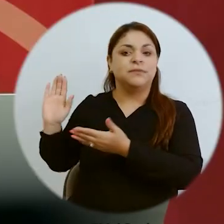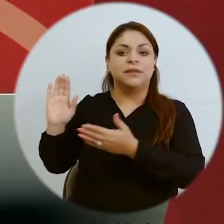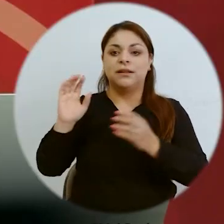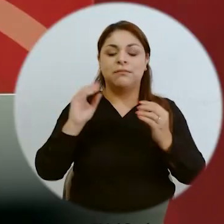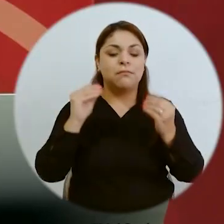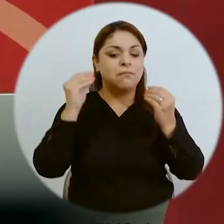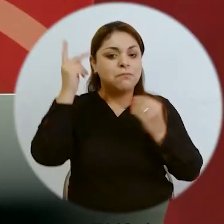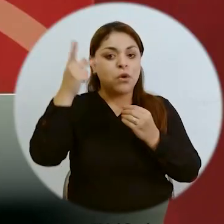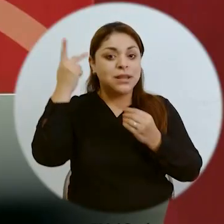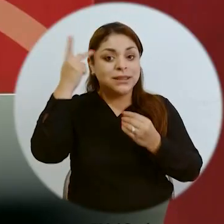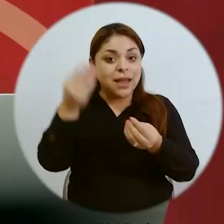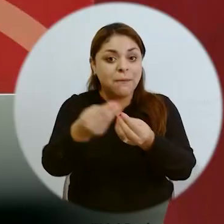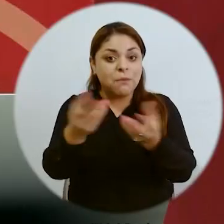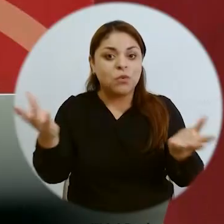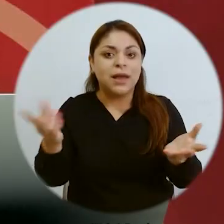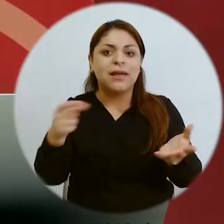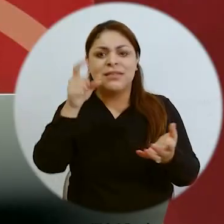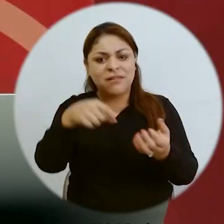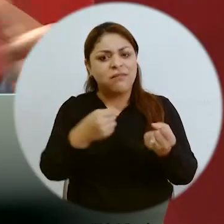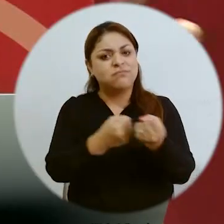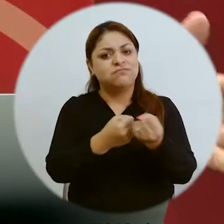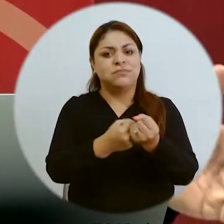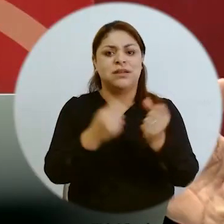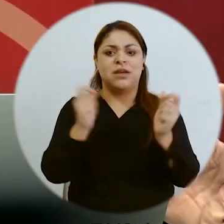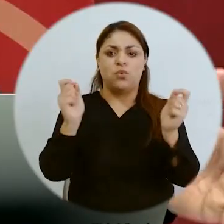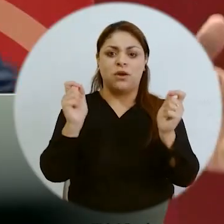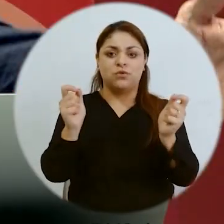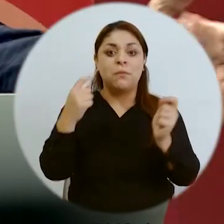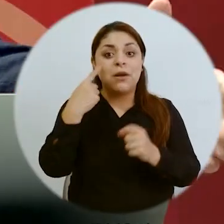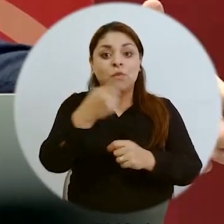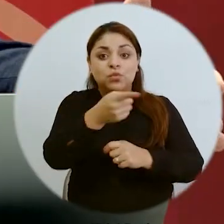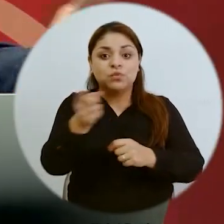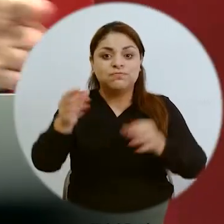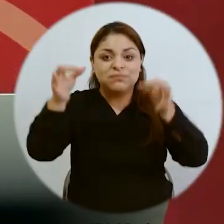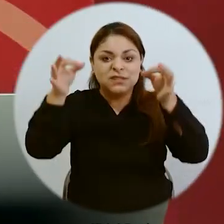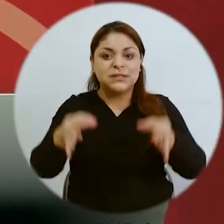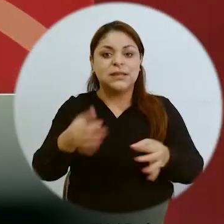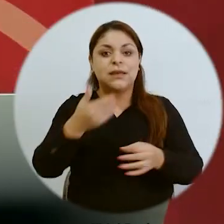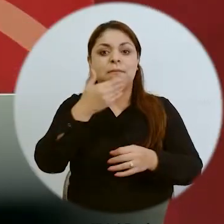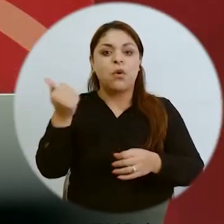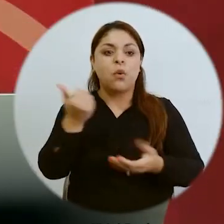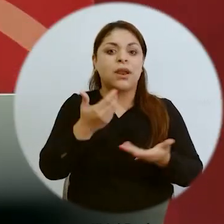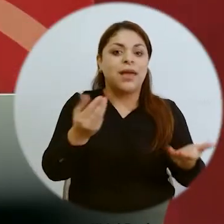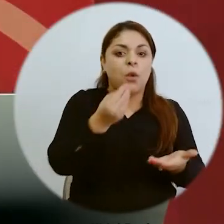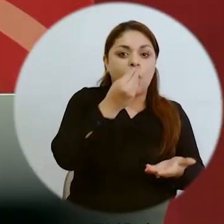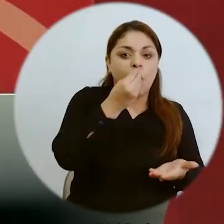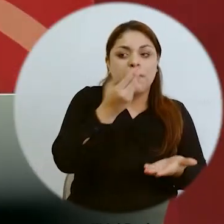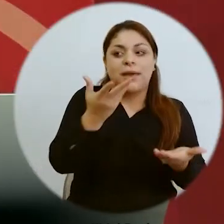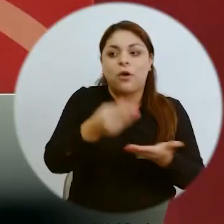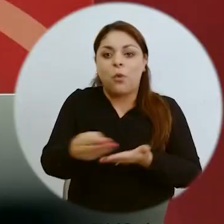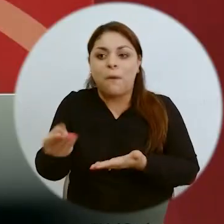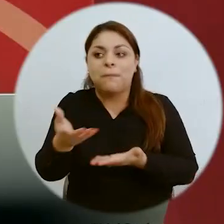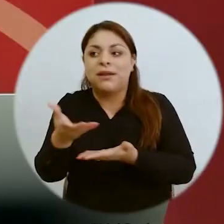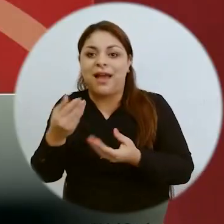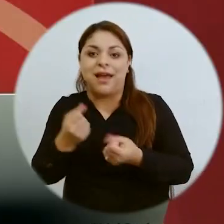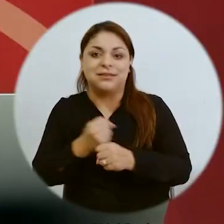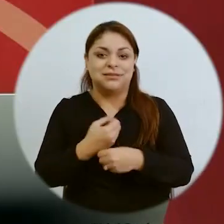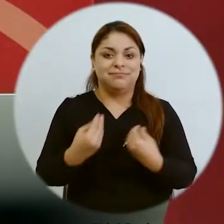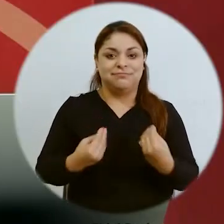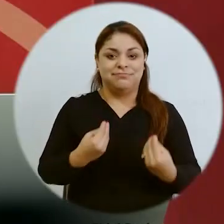que la educación, la política pública de educación es indispensable. Ahí me parece que sí, y en eso posiblemente Welmer